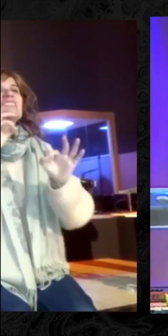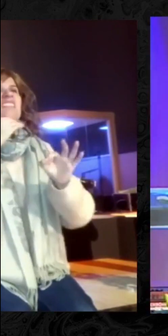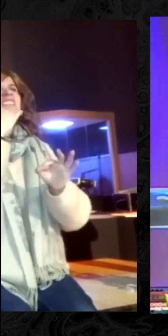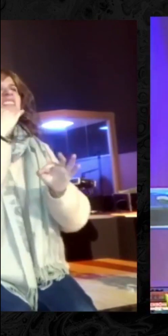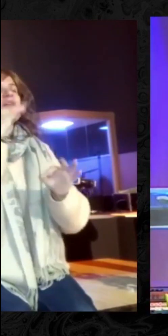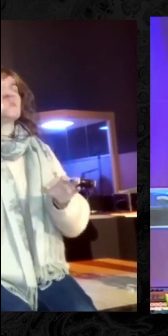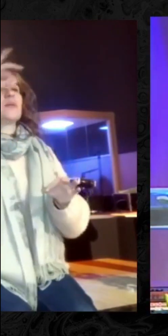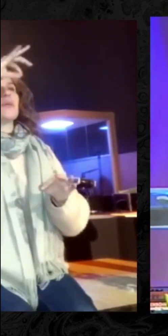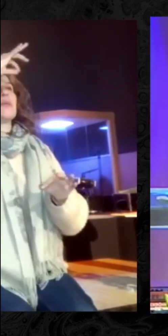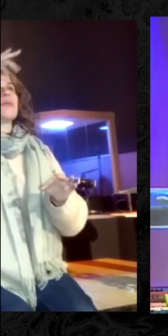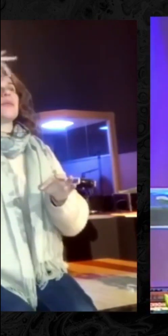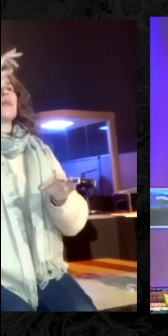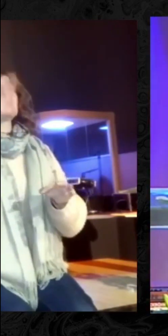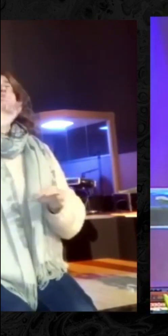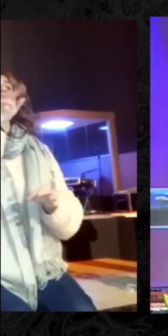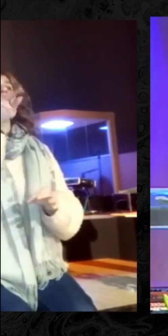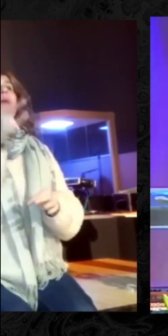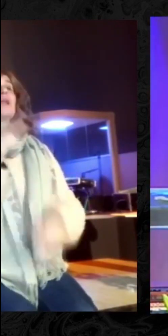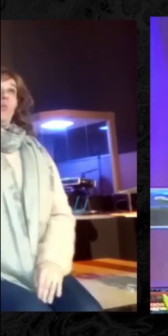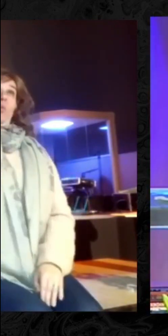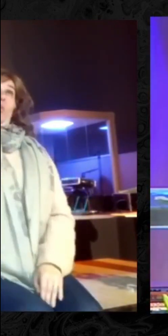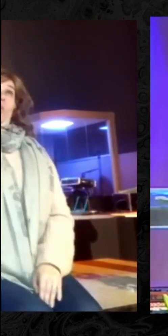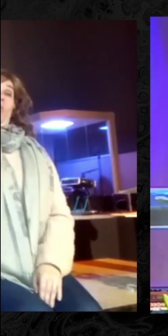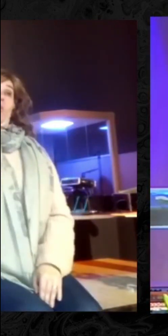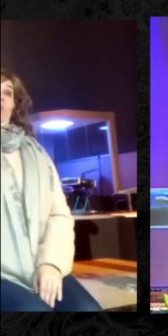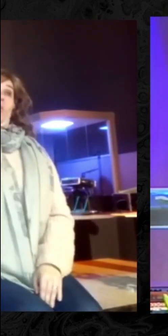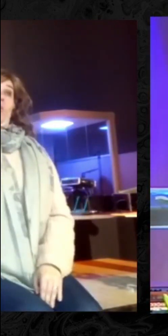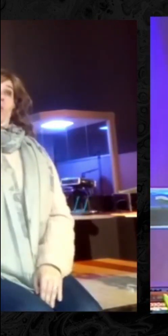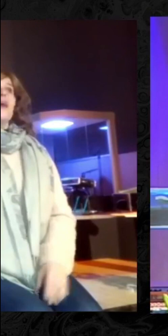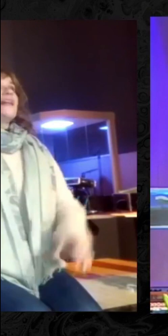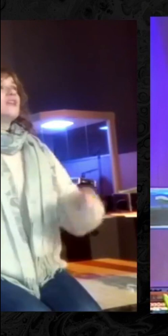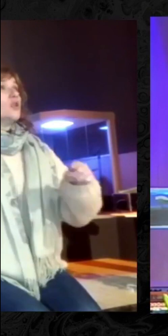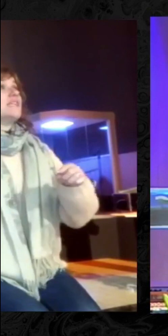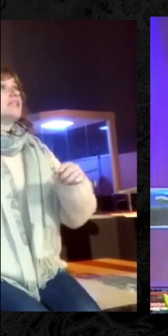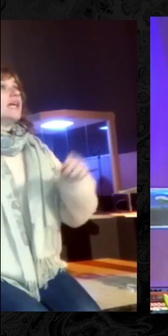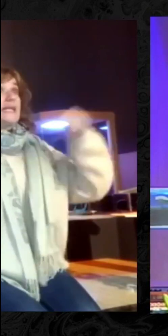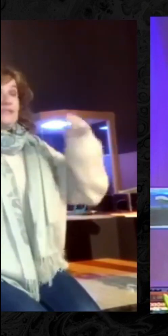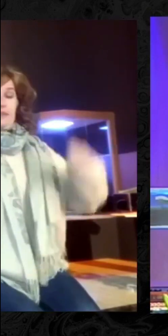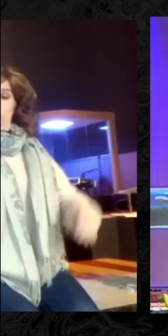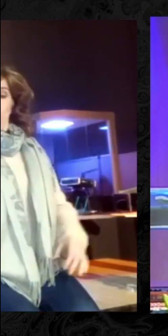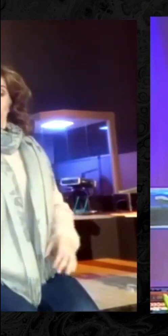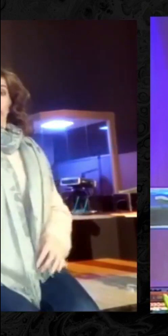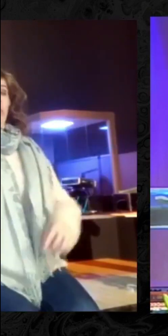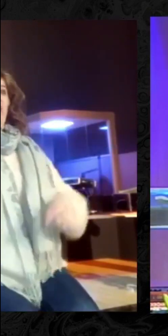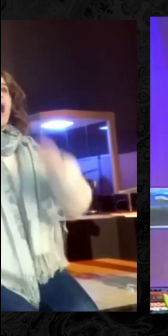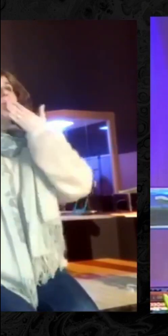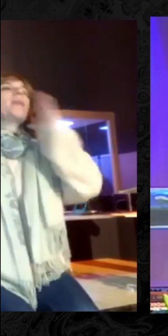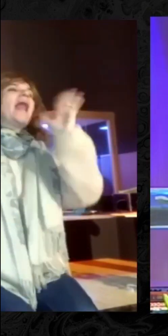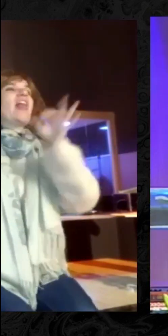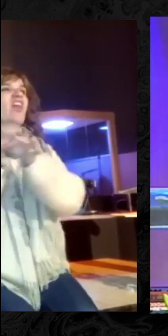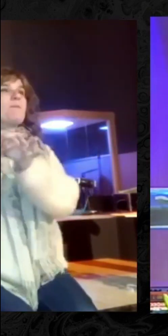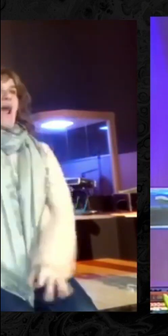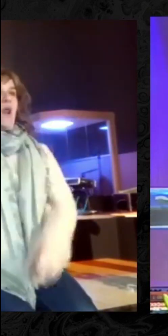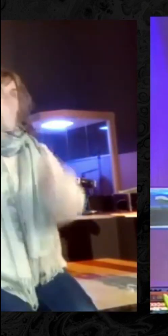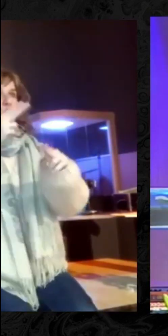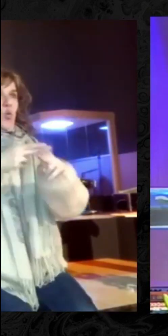hacen un encantamiento a la a la serpiente y se queda estirada como si fuera una vara y